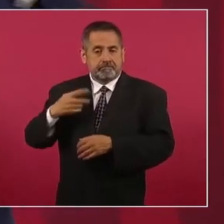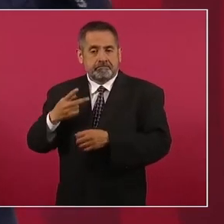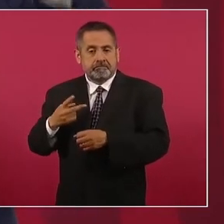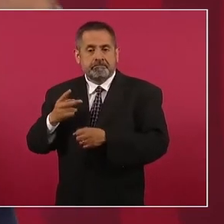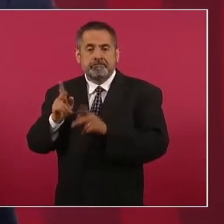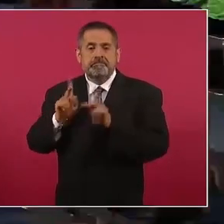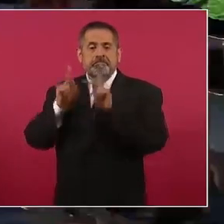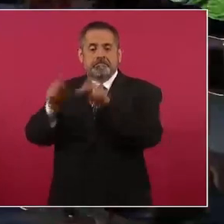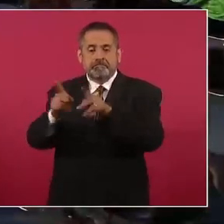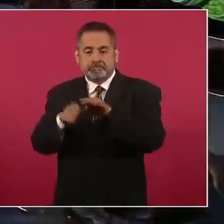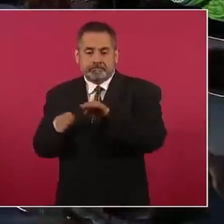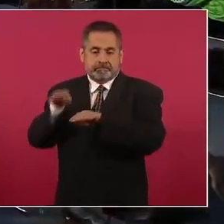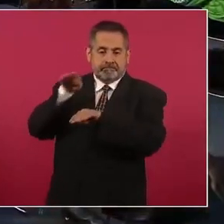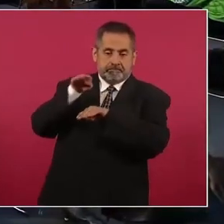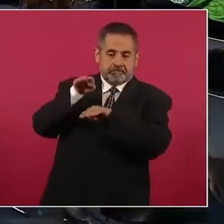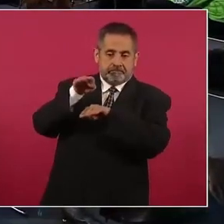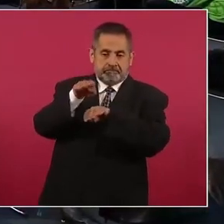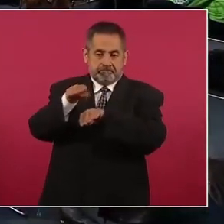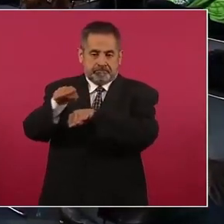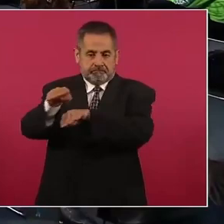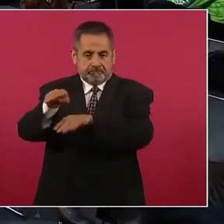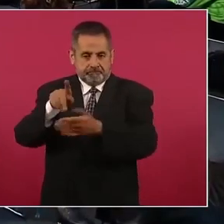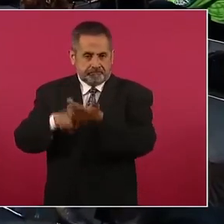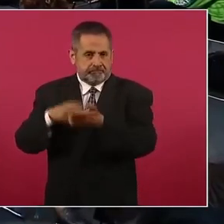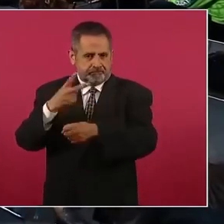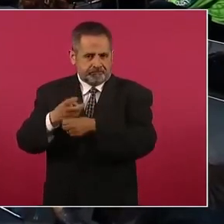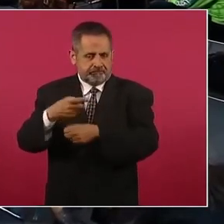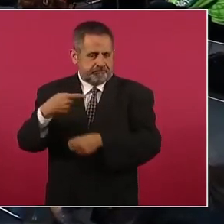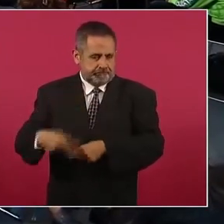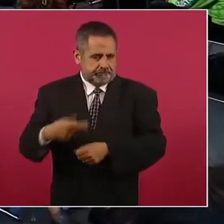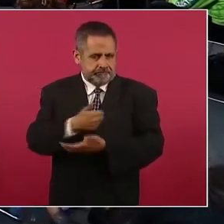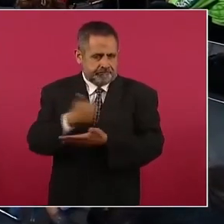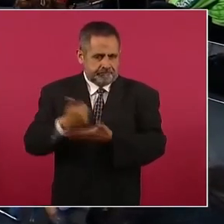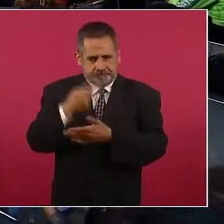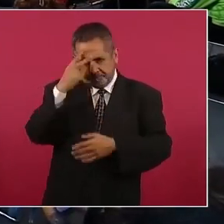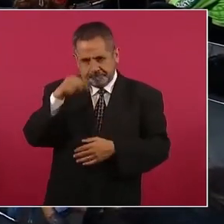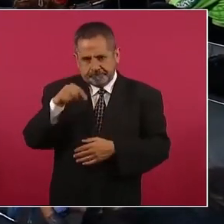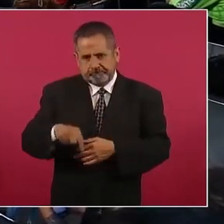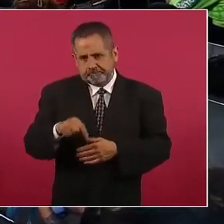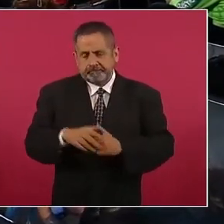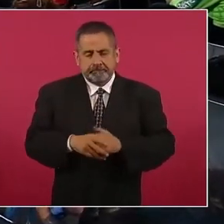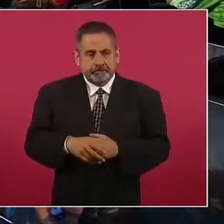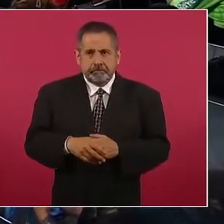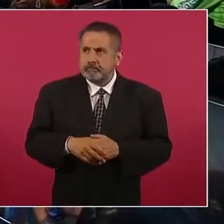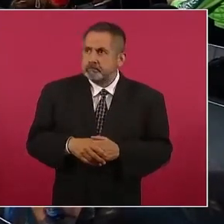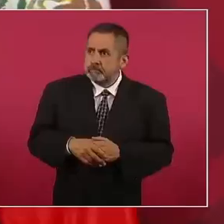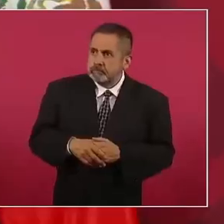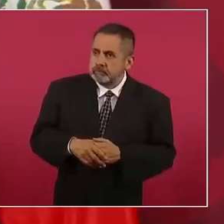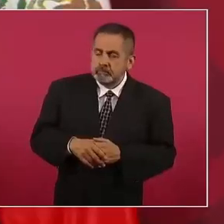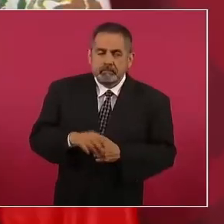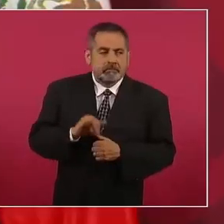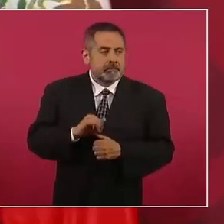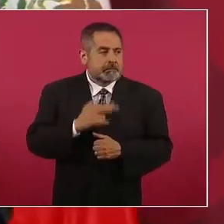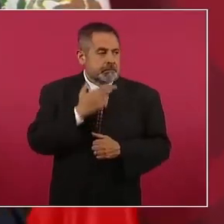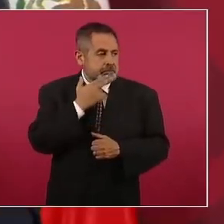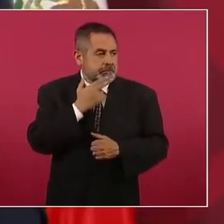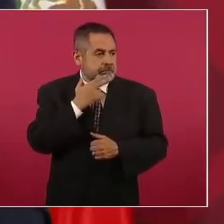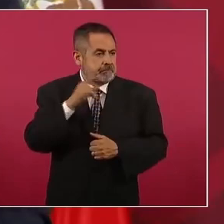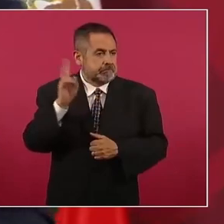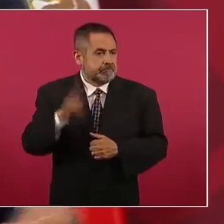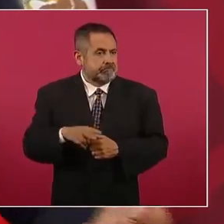Ya después que se vio que funcionaba, porque